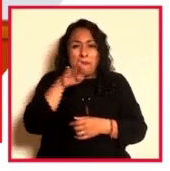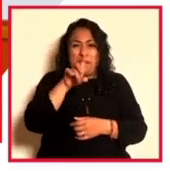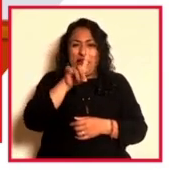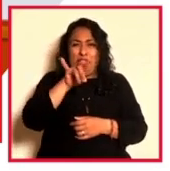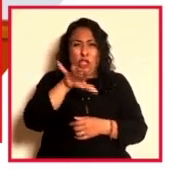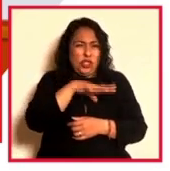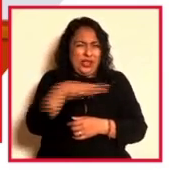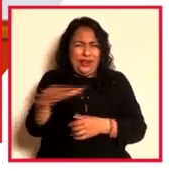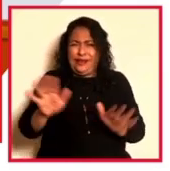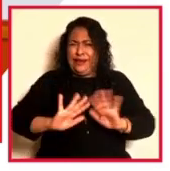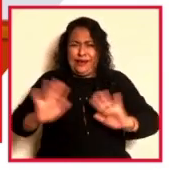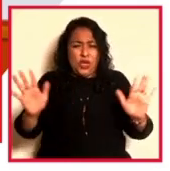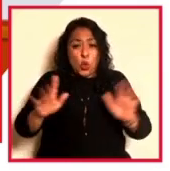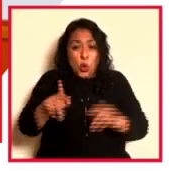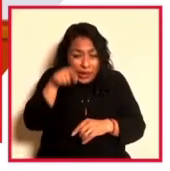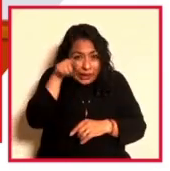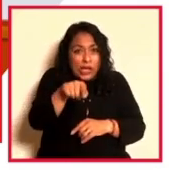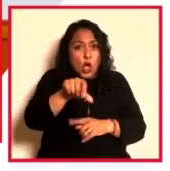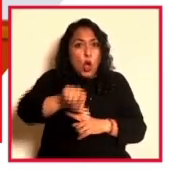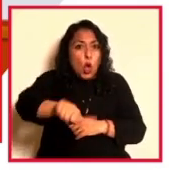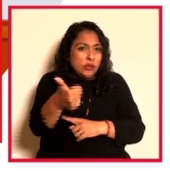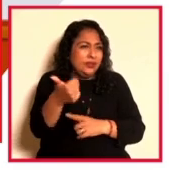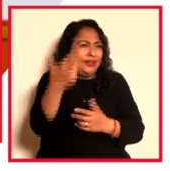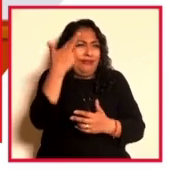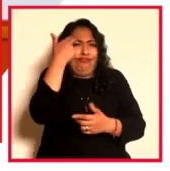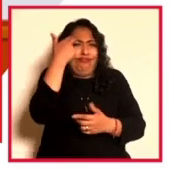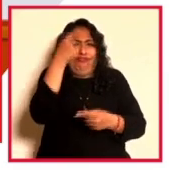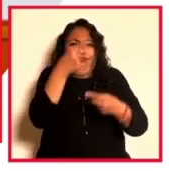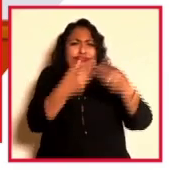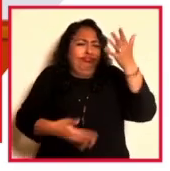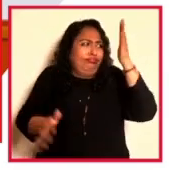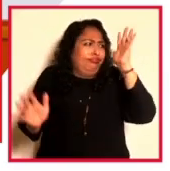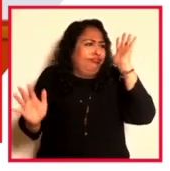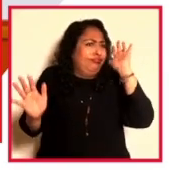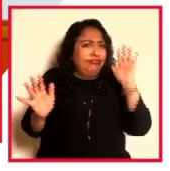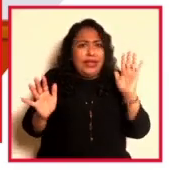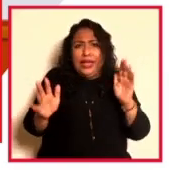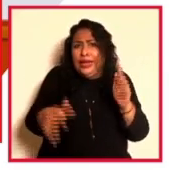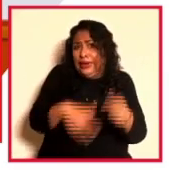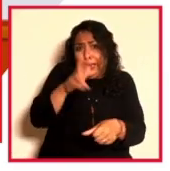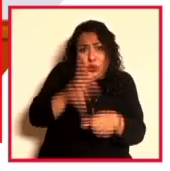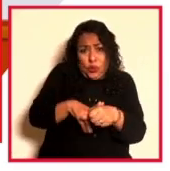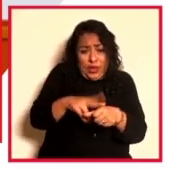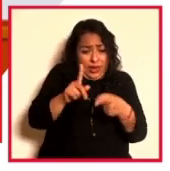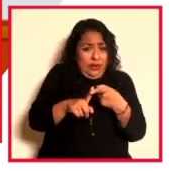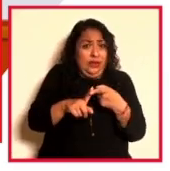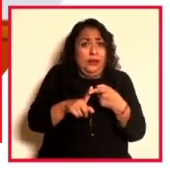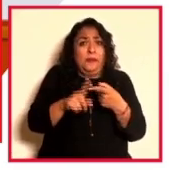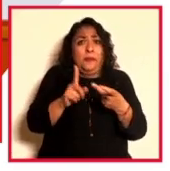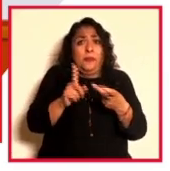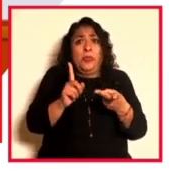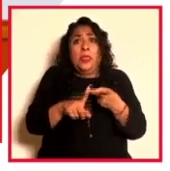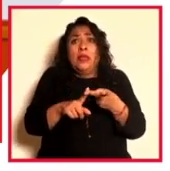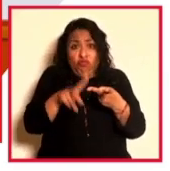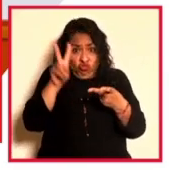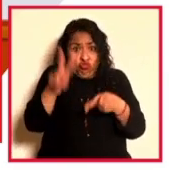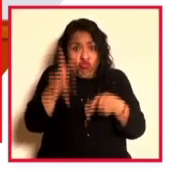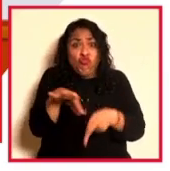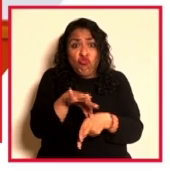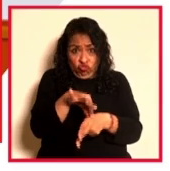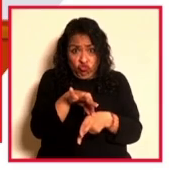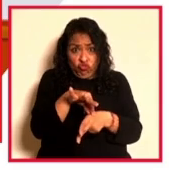por muchas razones porque es natural porque es real